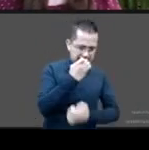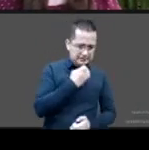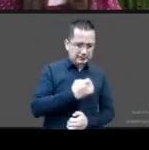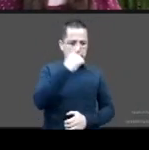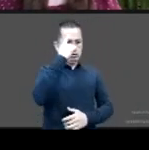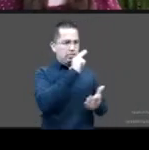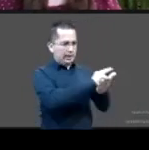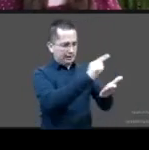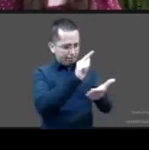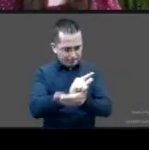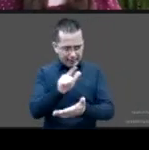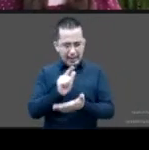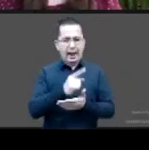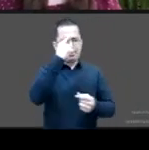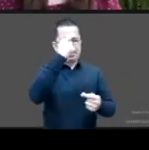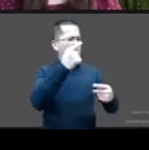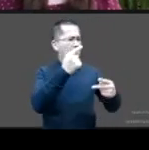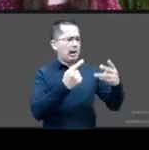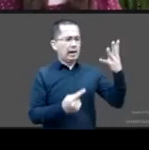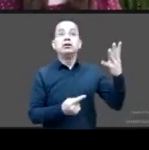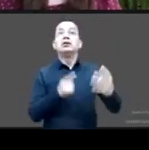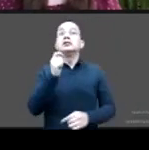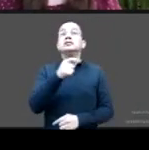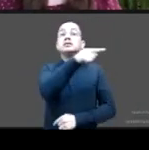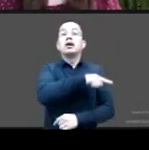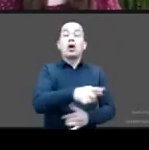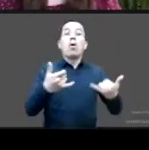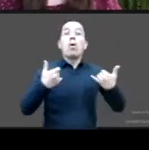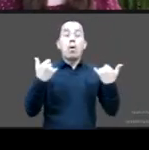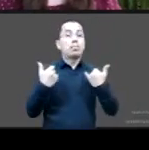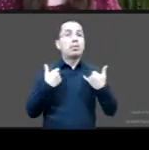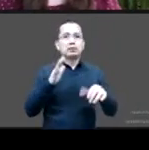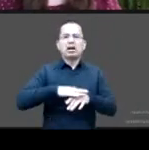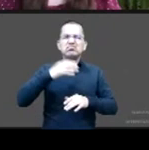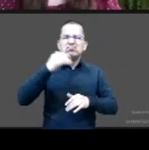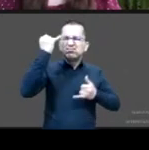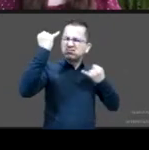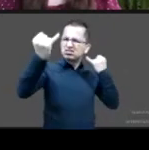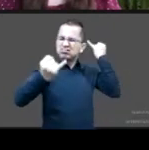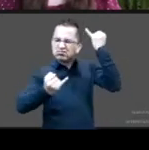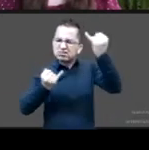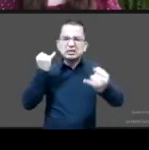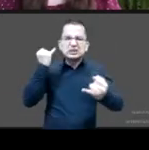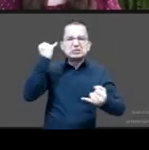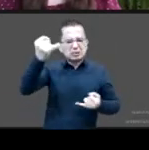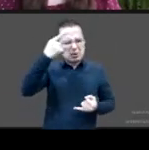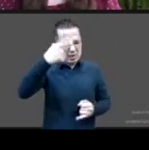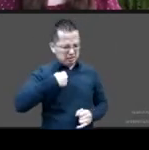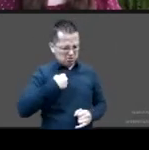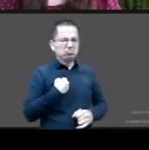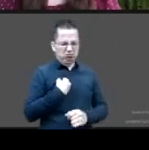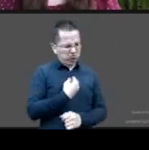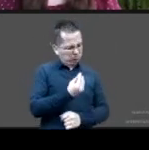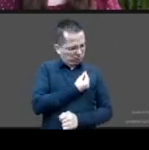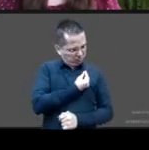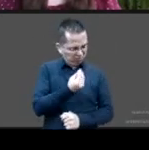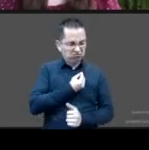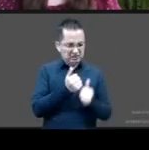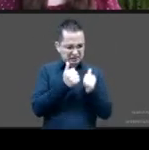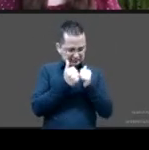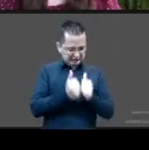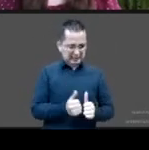nos llevó a sacar toda la creatividad que podemos tener para sobre para sobrellevar esta situación